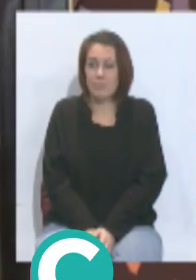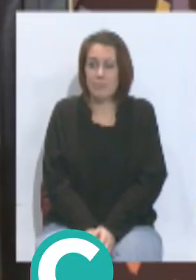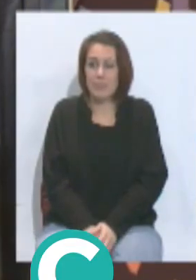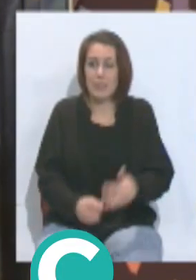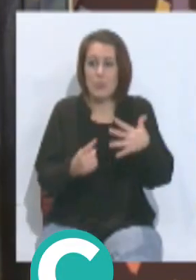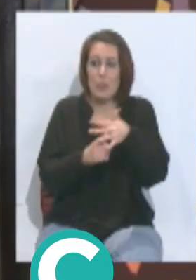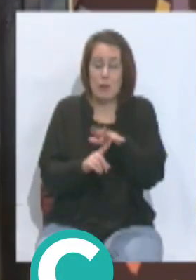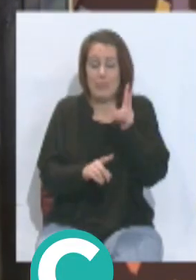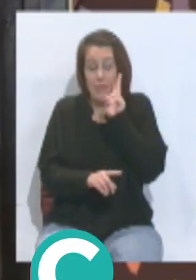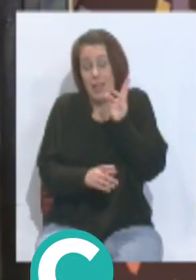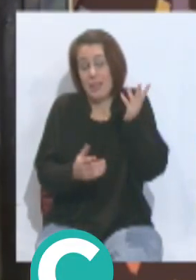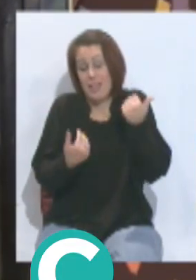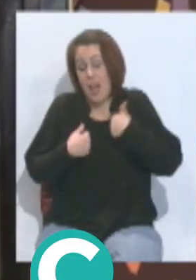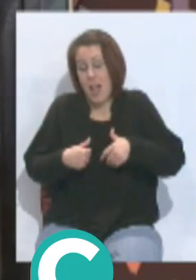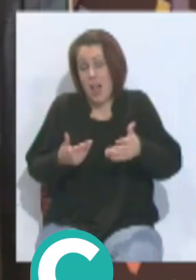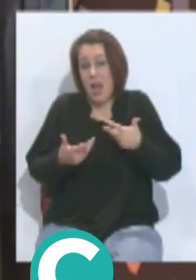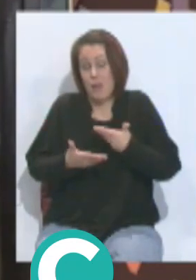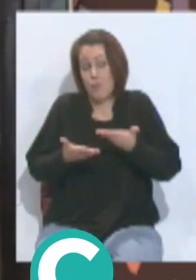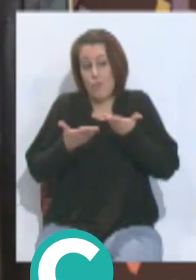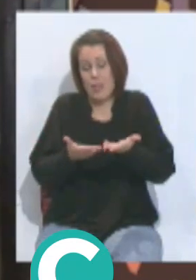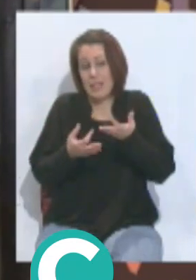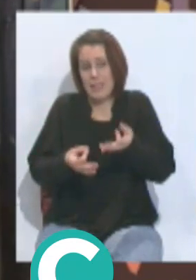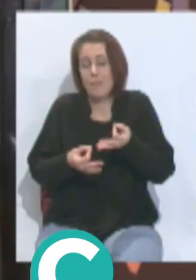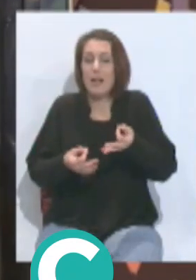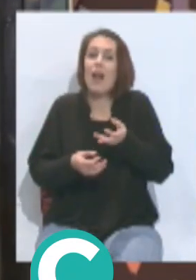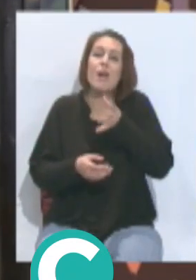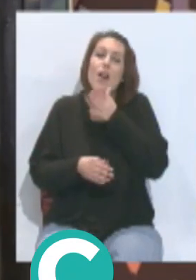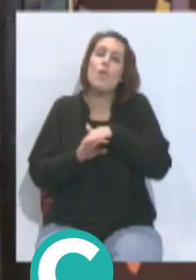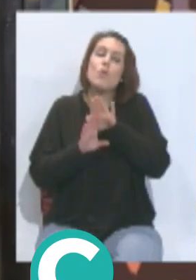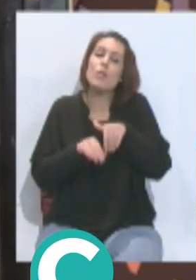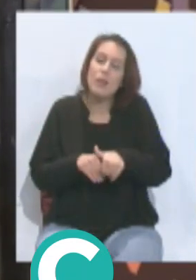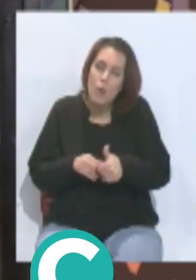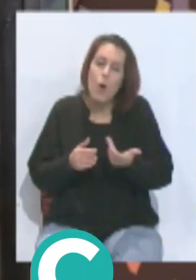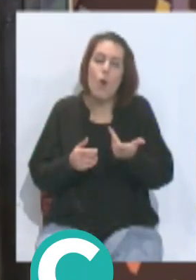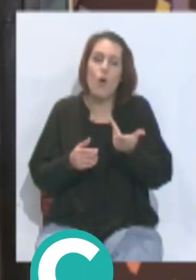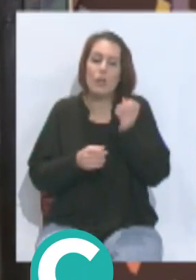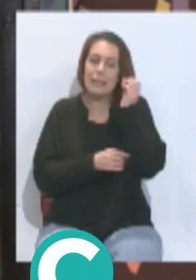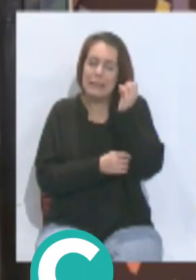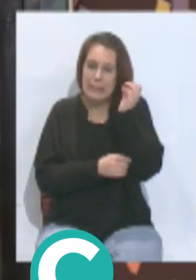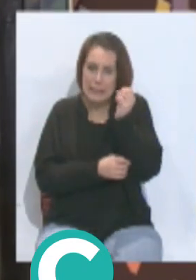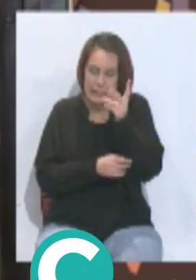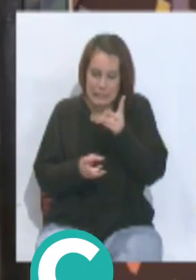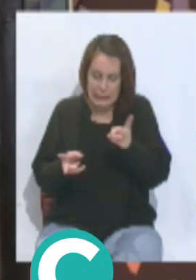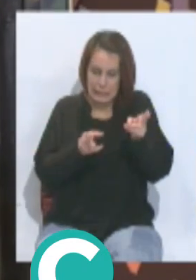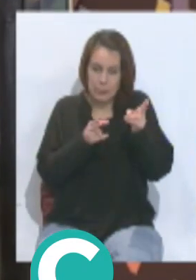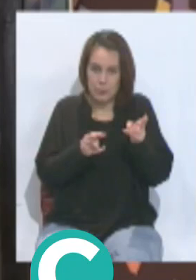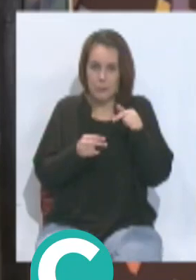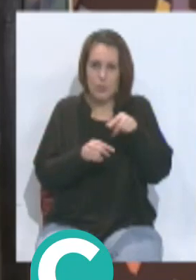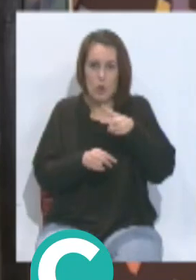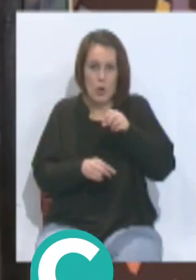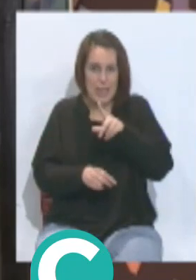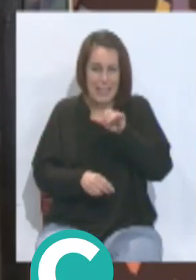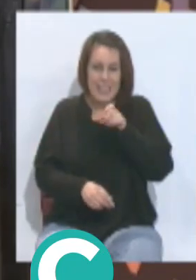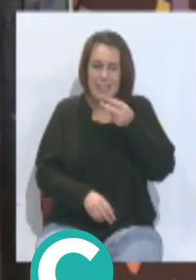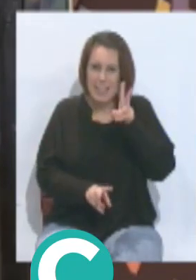El contexto ya se ve que siempre ayuda. Y vamos con un último corte de la charla del Noli